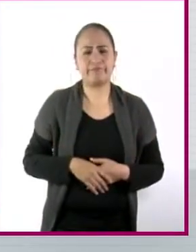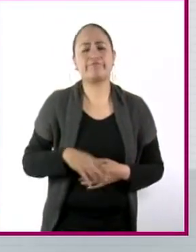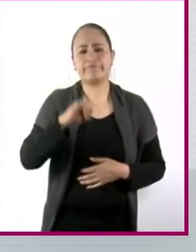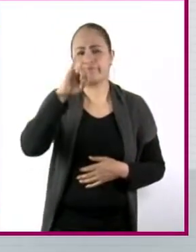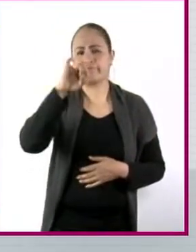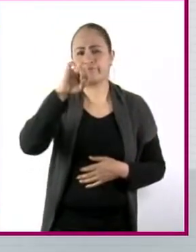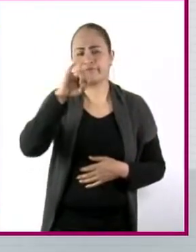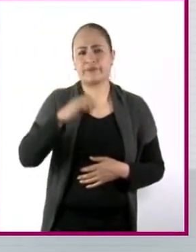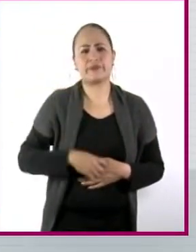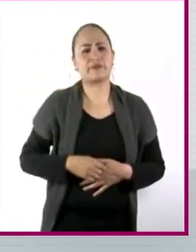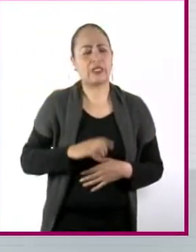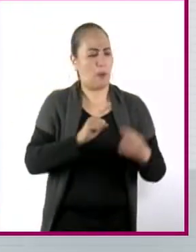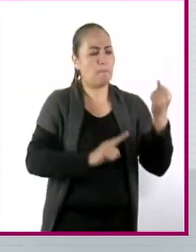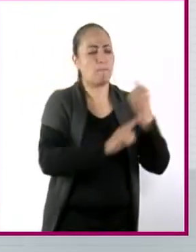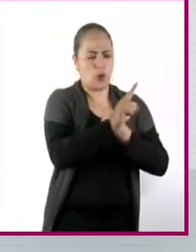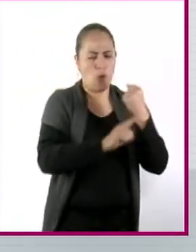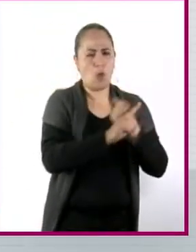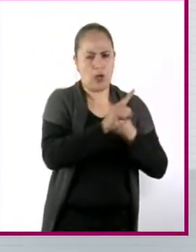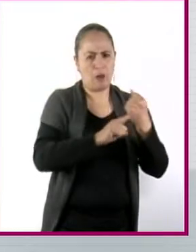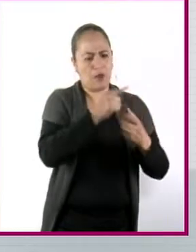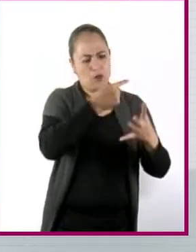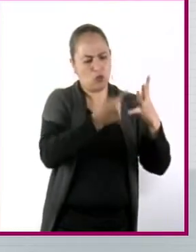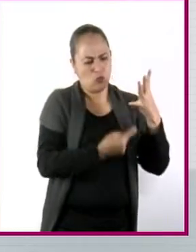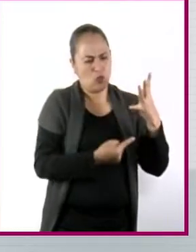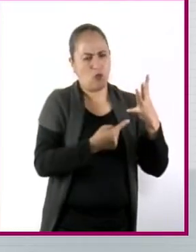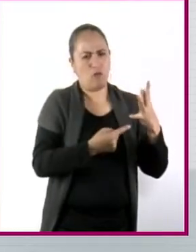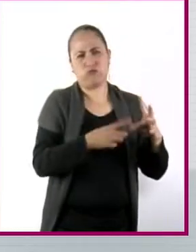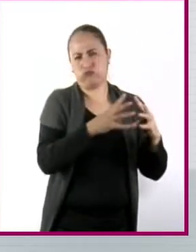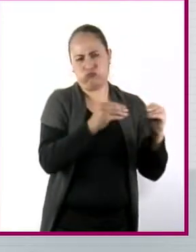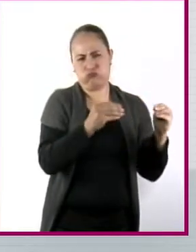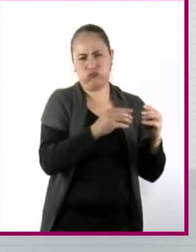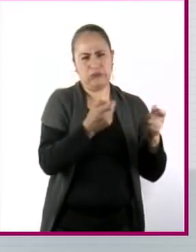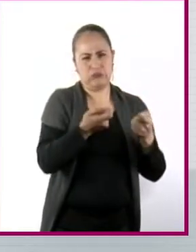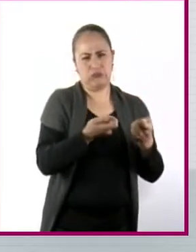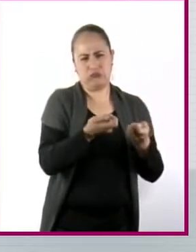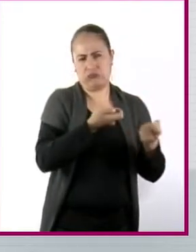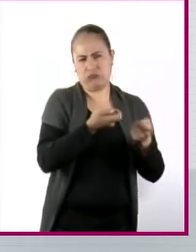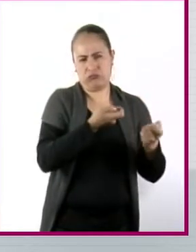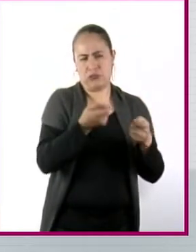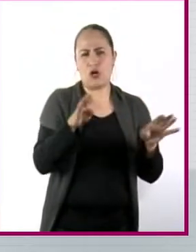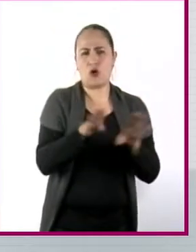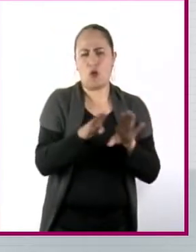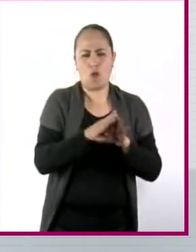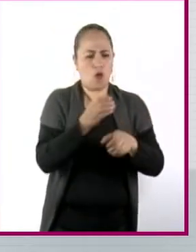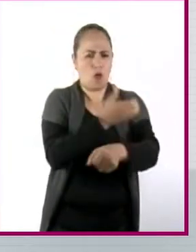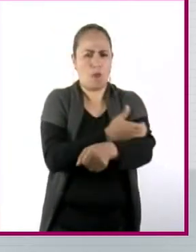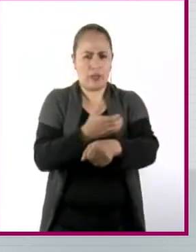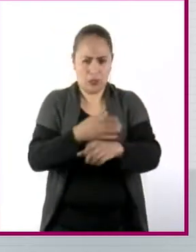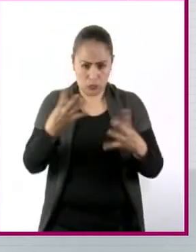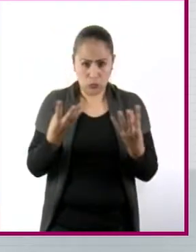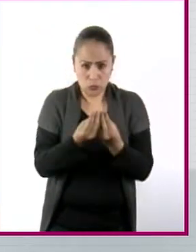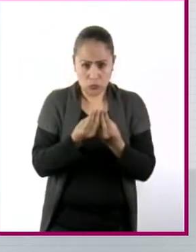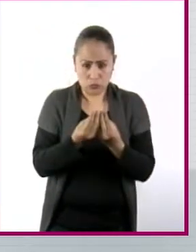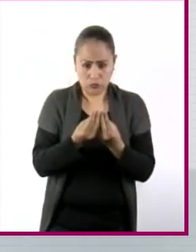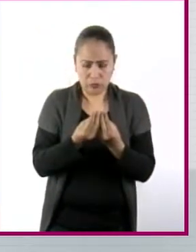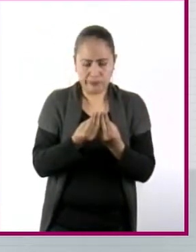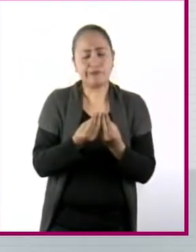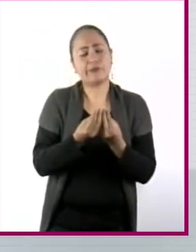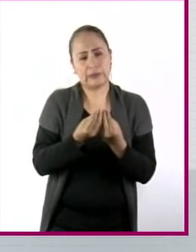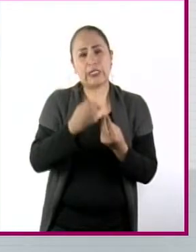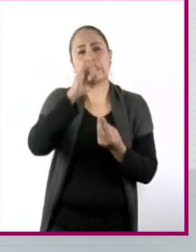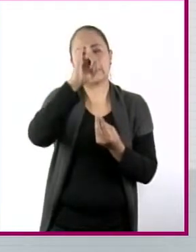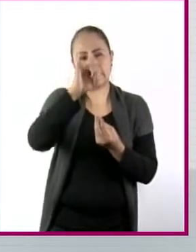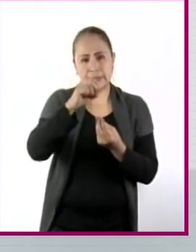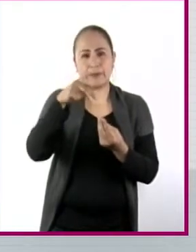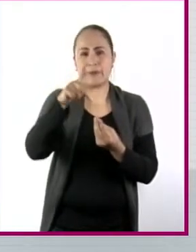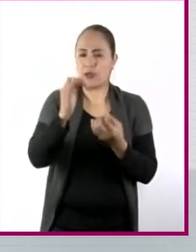problemáticas, no solamente con tus compañeros, sino también vas